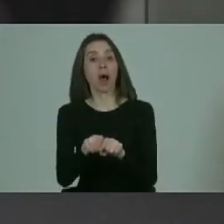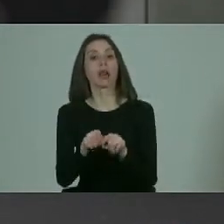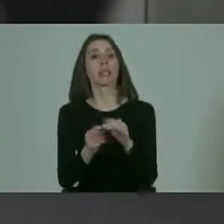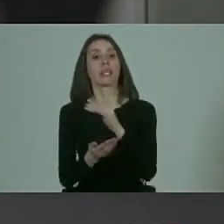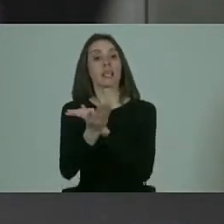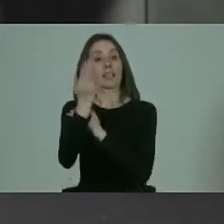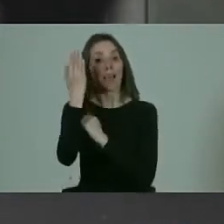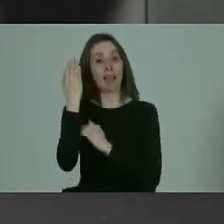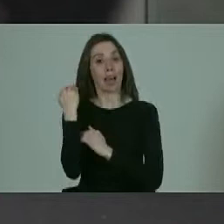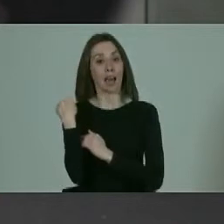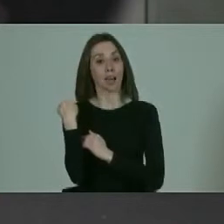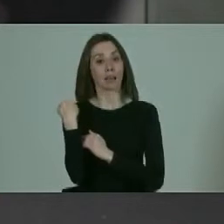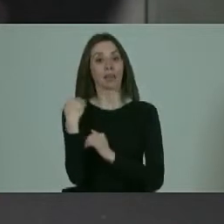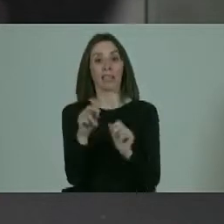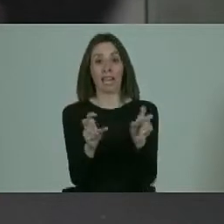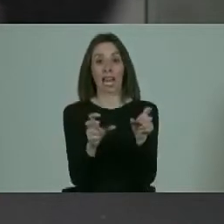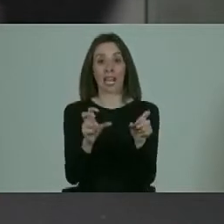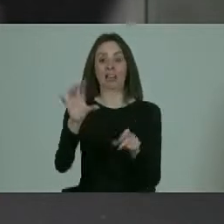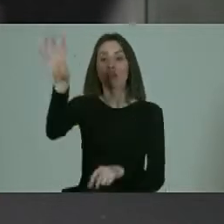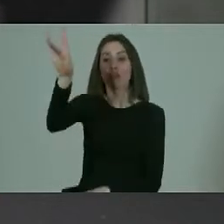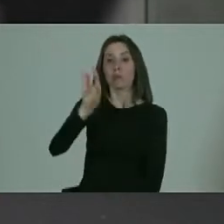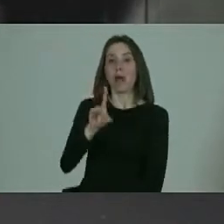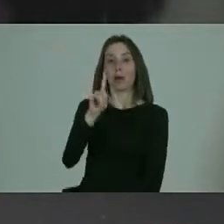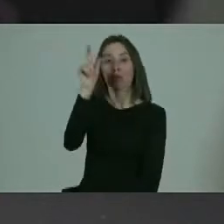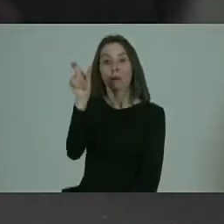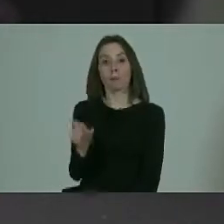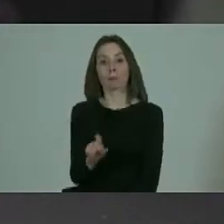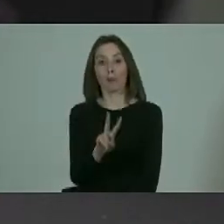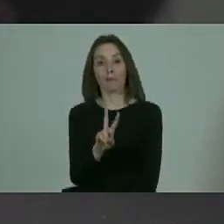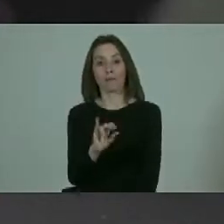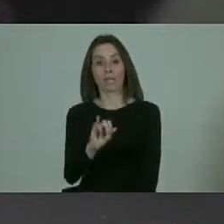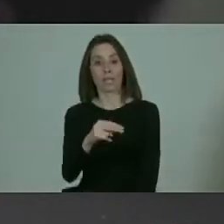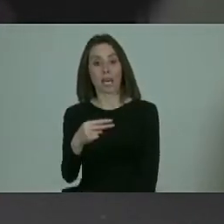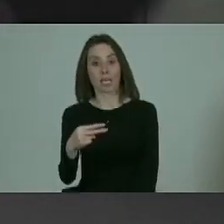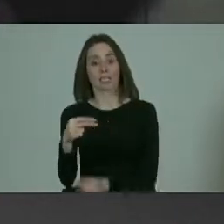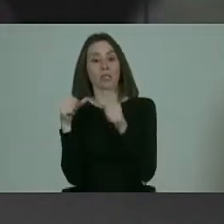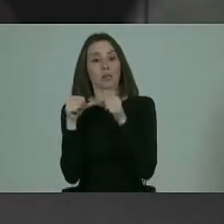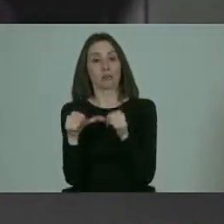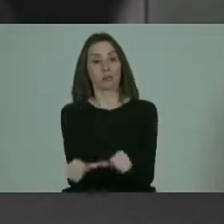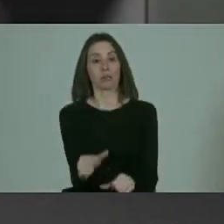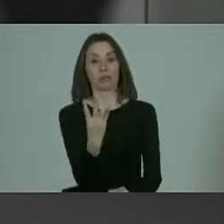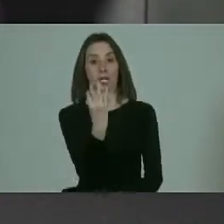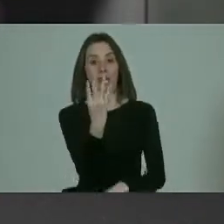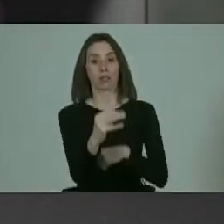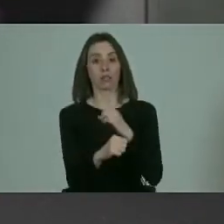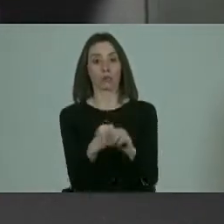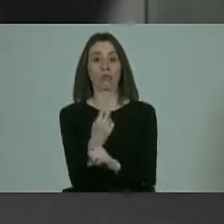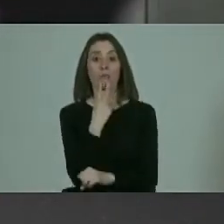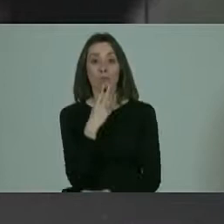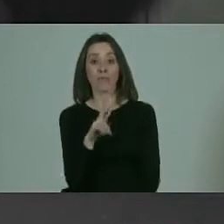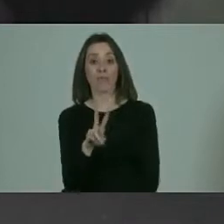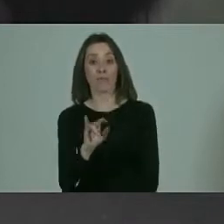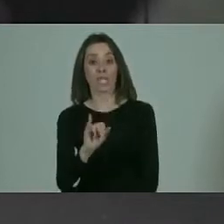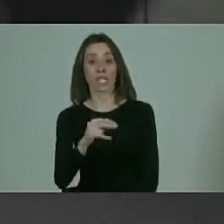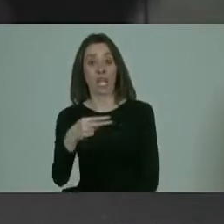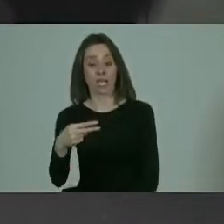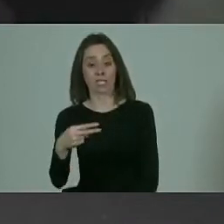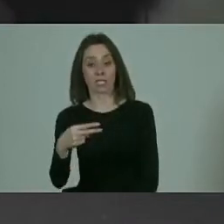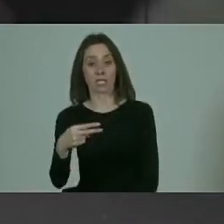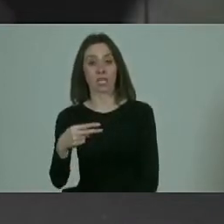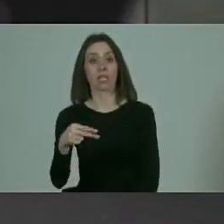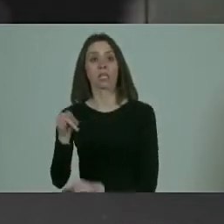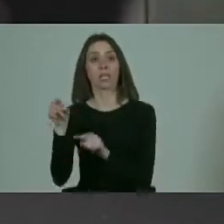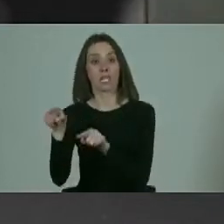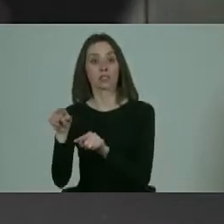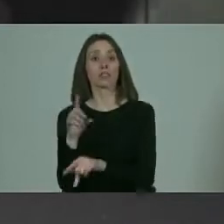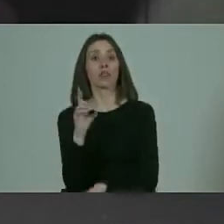minuto que llevamos a una persona con vih lleva 14 años con vih y también tomamos eso